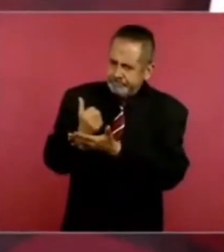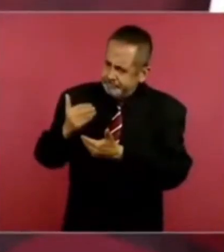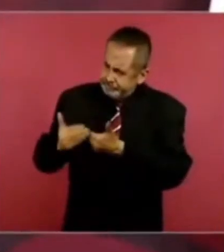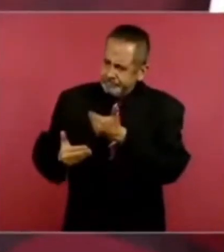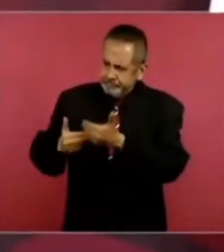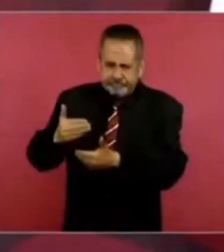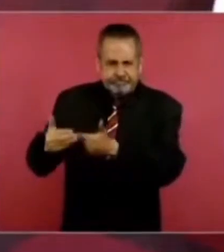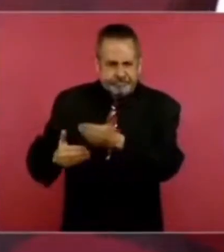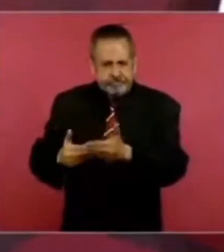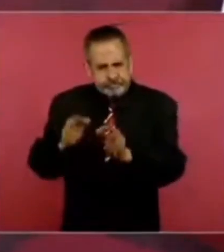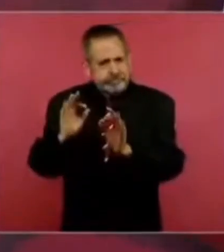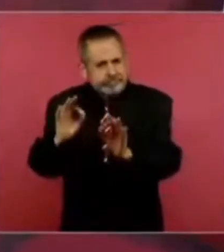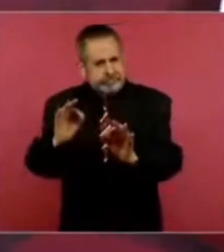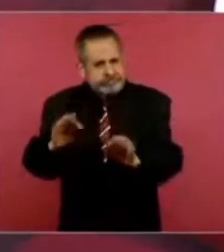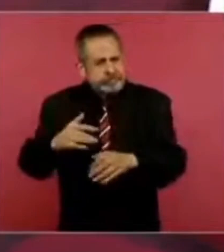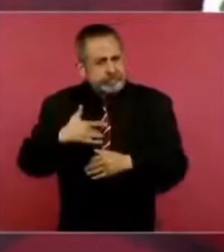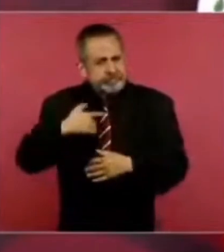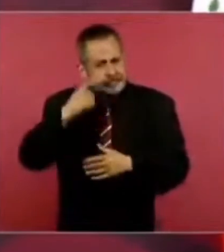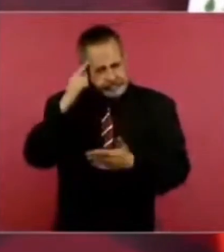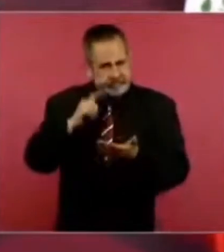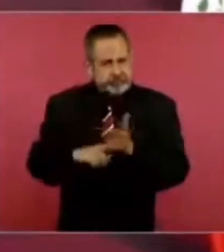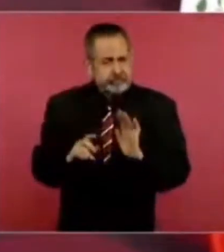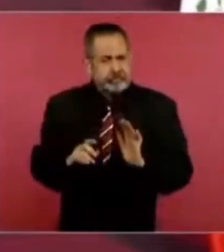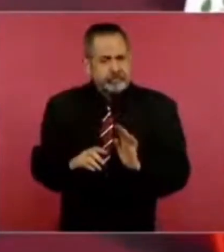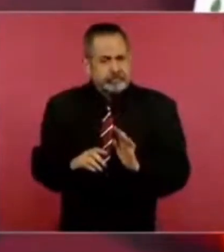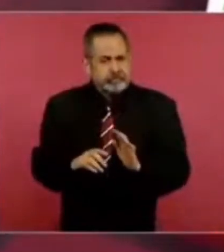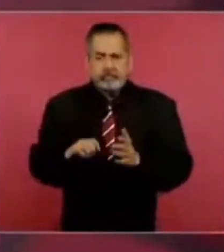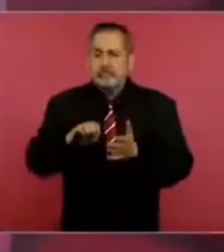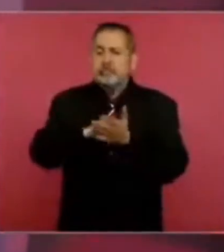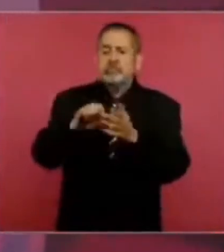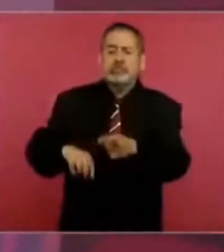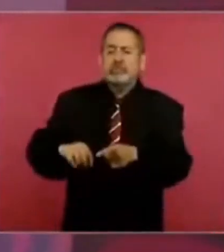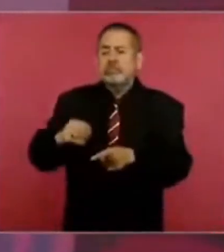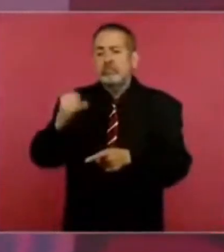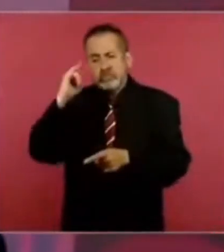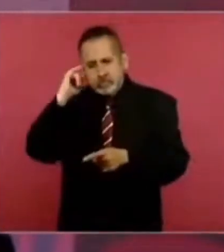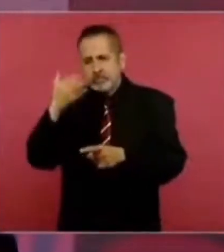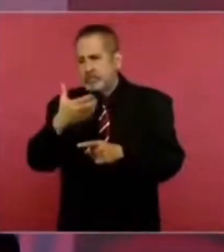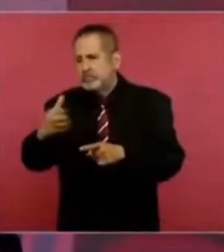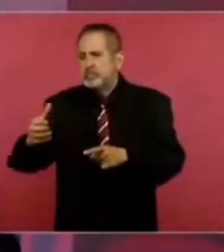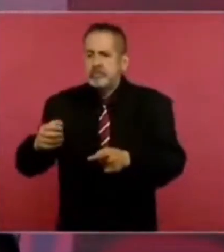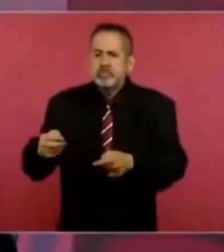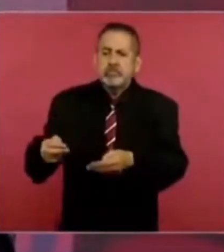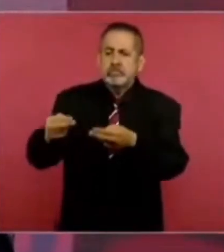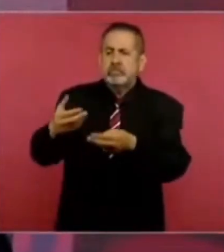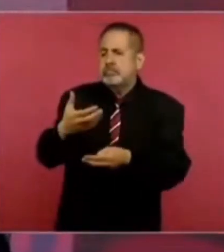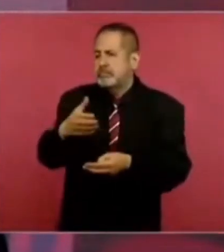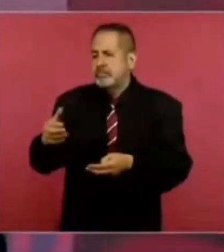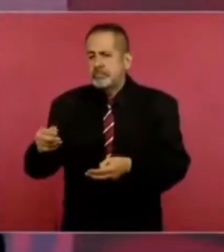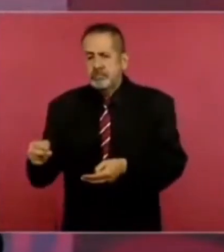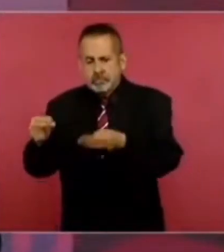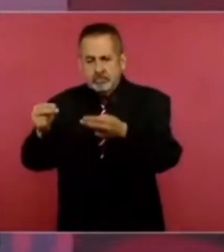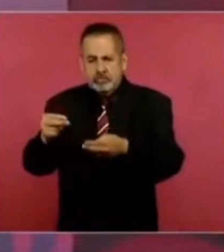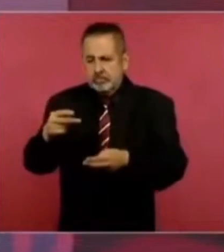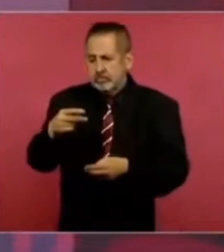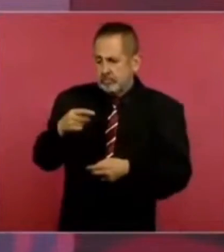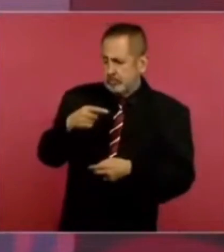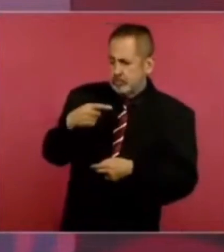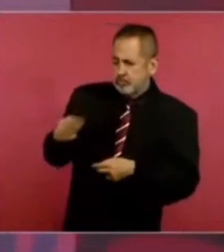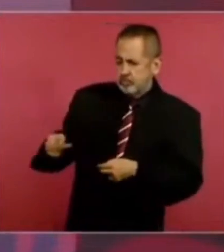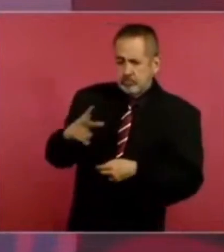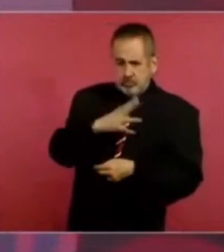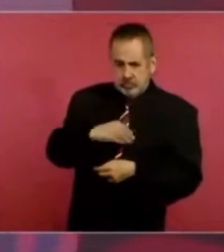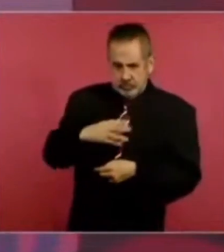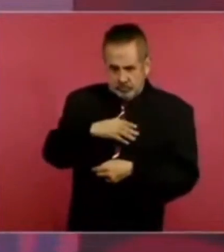el que el hijo del campesino, del obrero, del comerciante, del